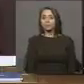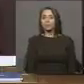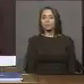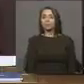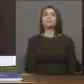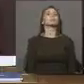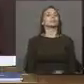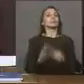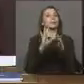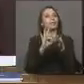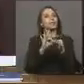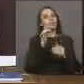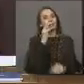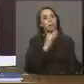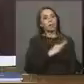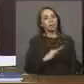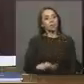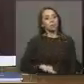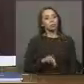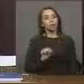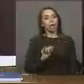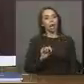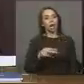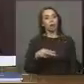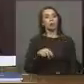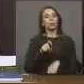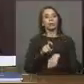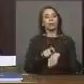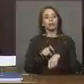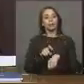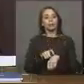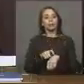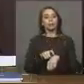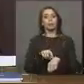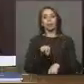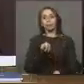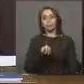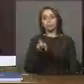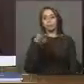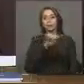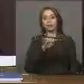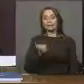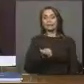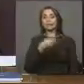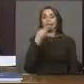Gracias, diputado Pepe Aut, en el tiempo de la bancada del Partido Socialista tiene la palabra el diputado...